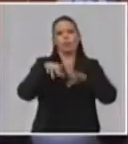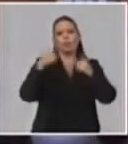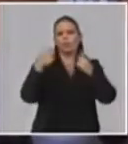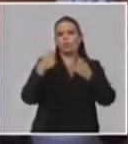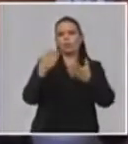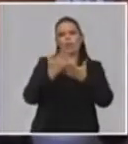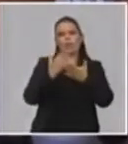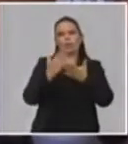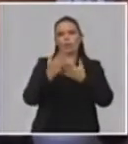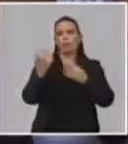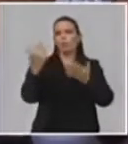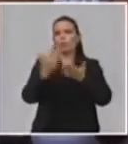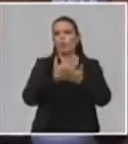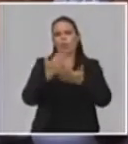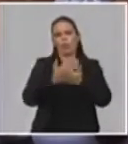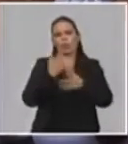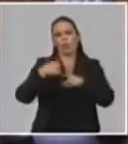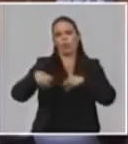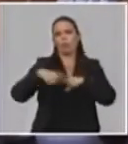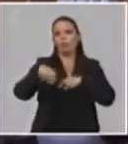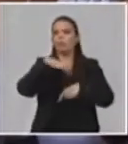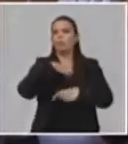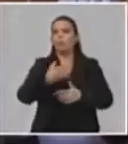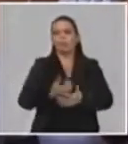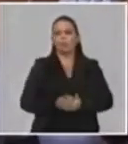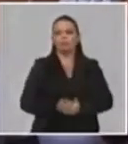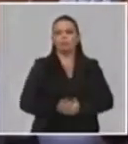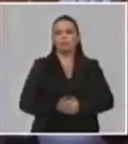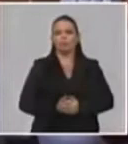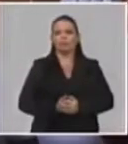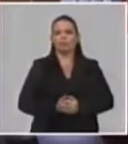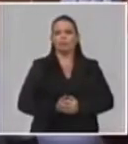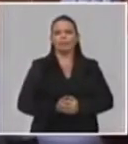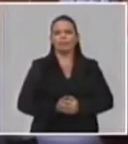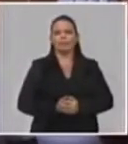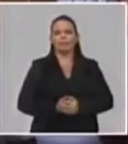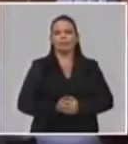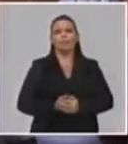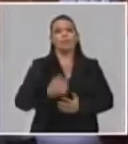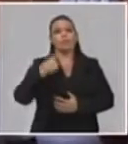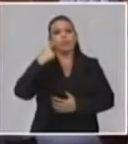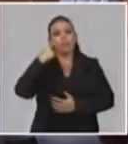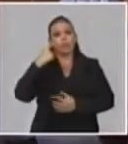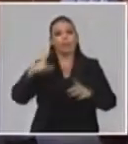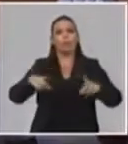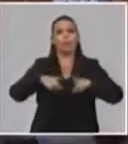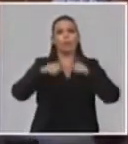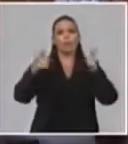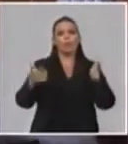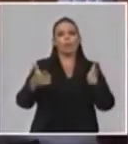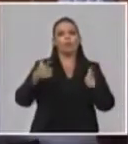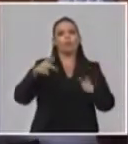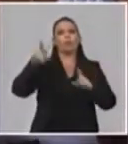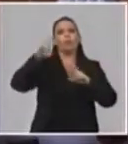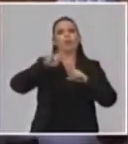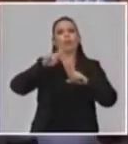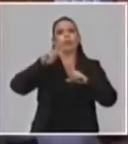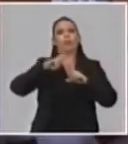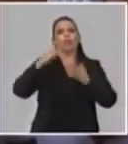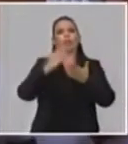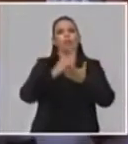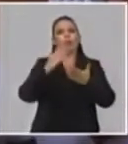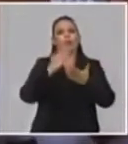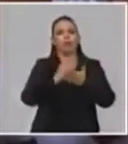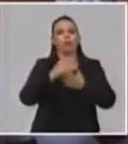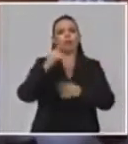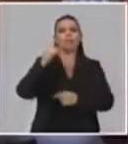se preocupan muchísimo con respecto a la teletraje de los estudiantes que necesitan.